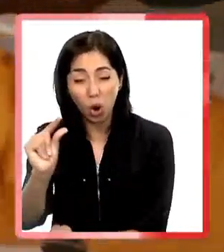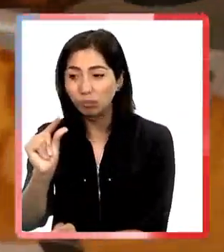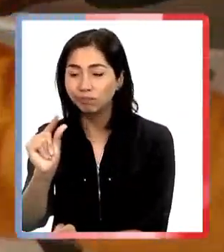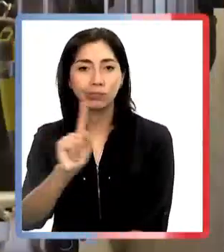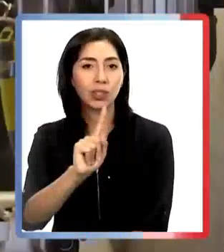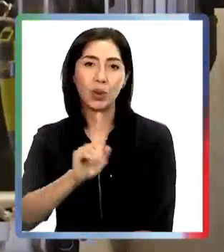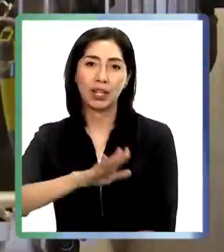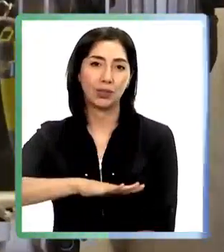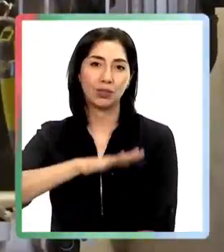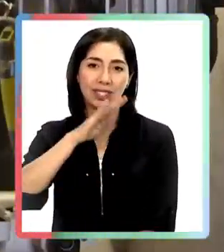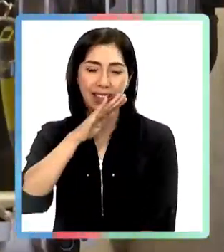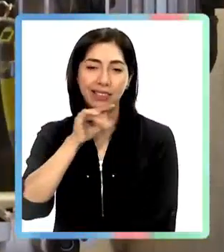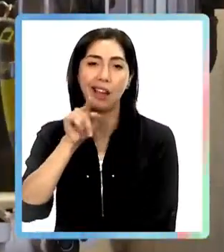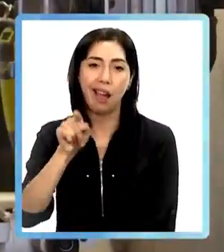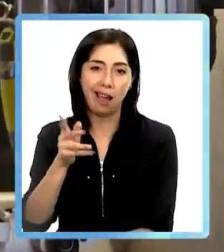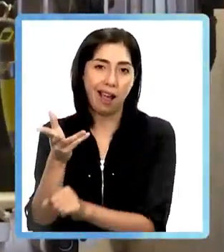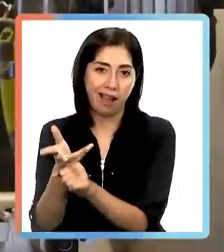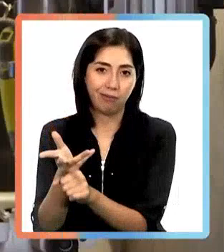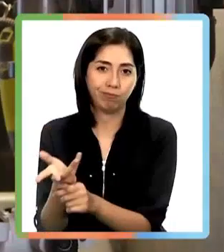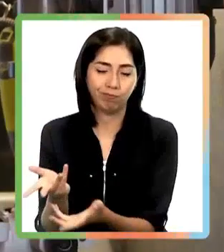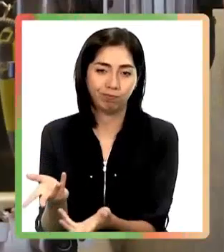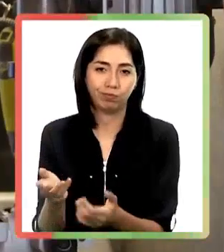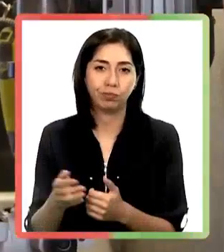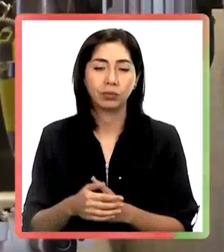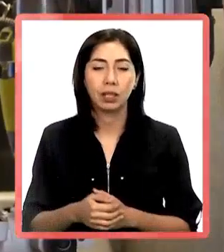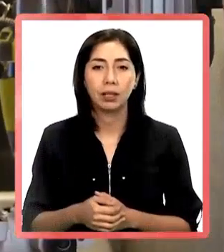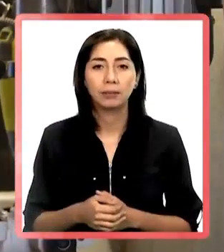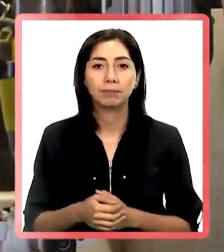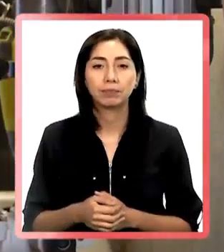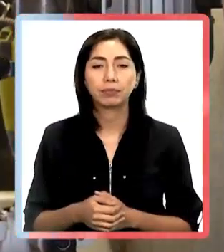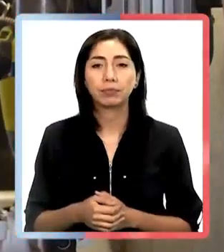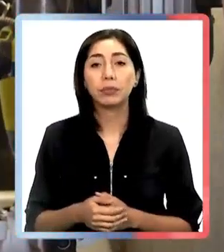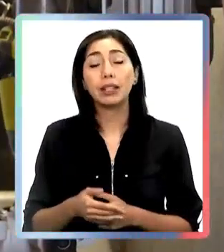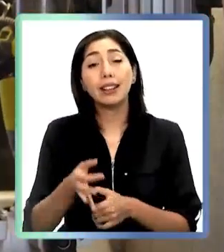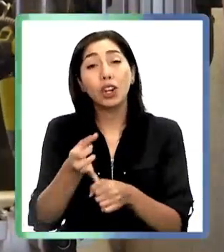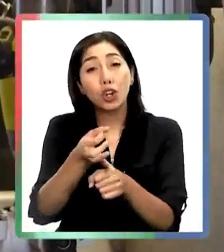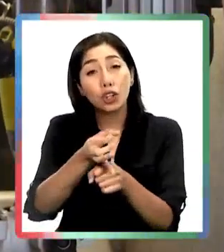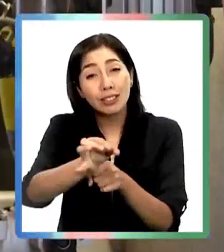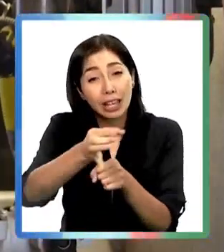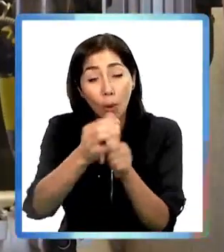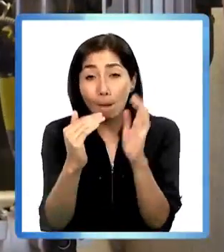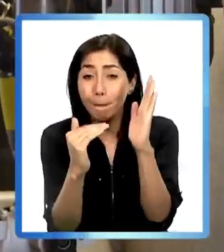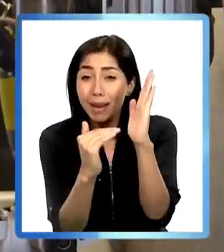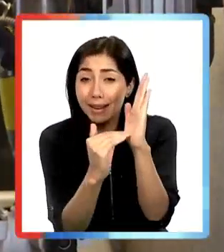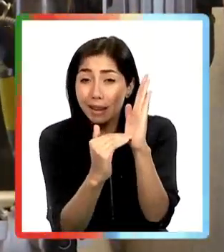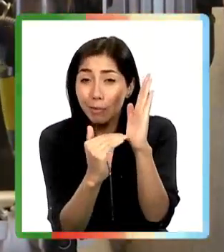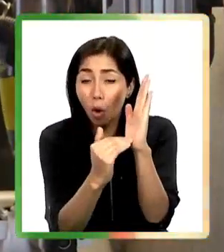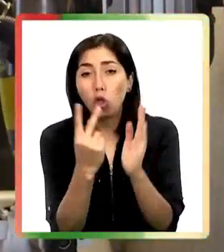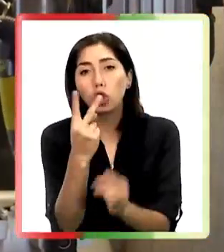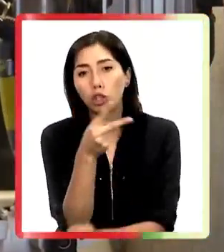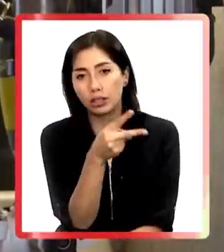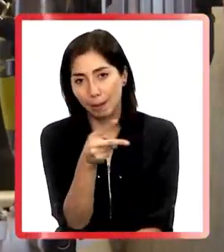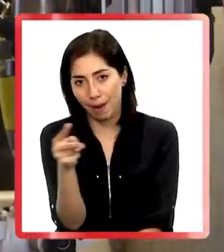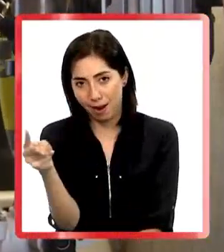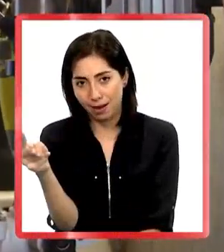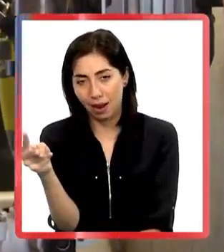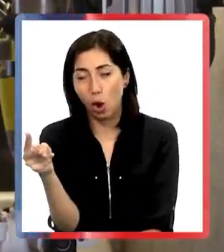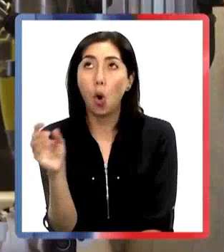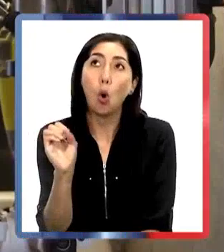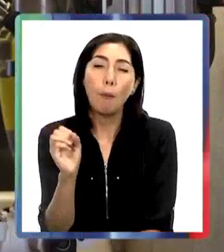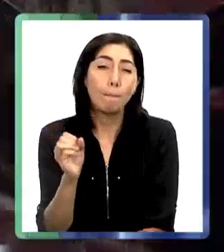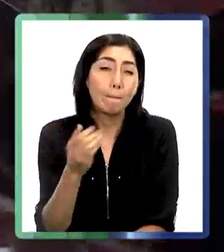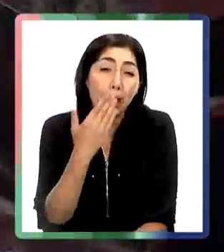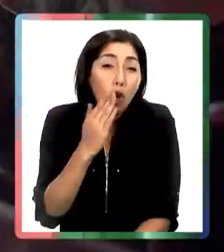ser suficiente el tiempo de vacaciones. En general, se sugiere y se recomienda un mínimo de 2 semanas e